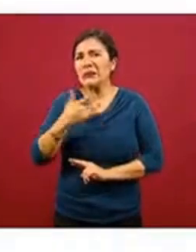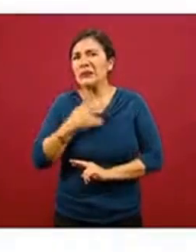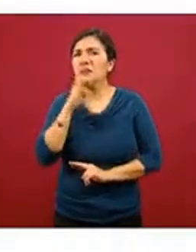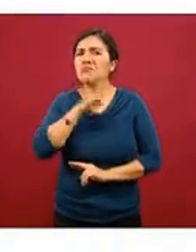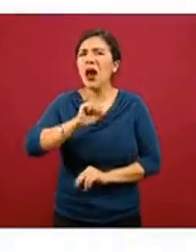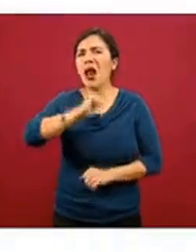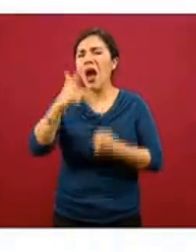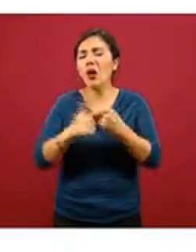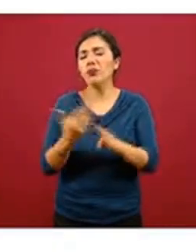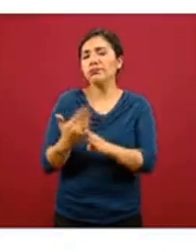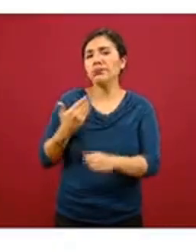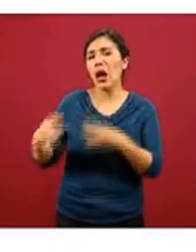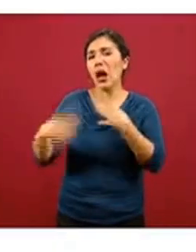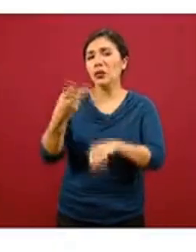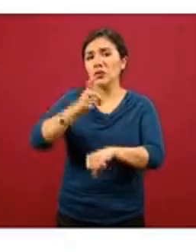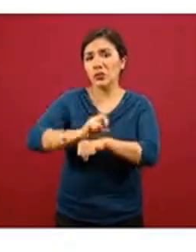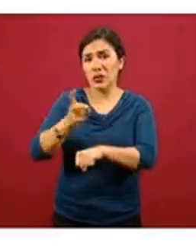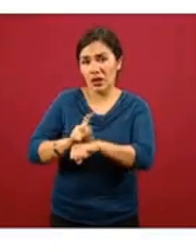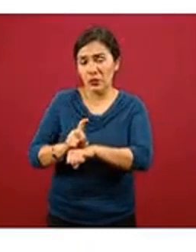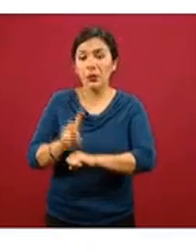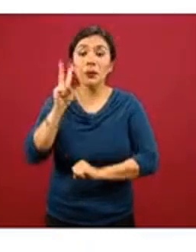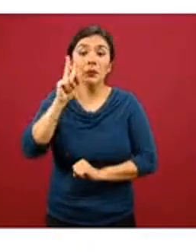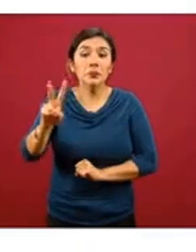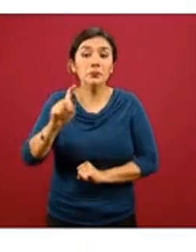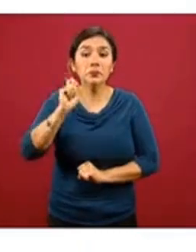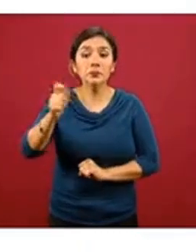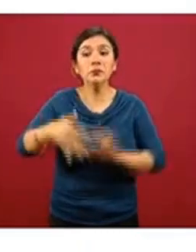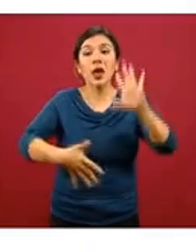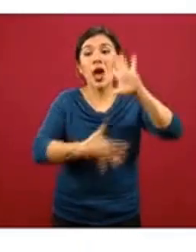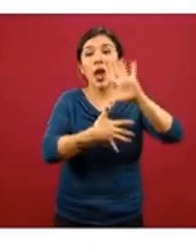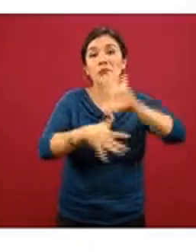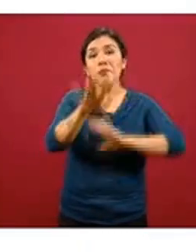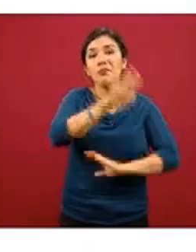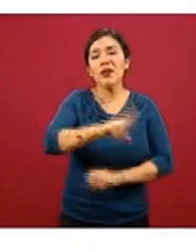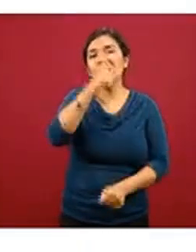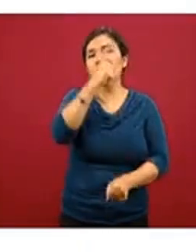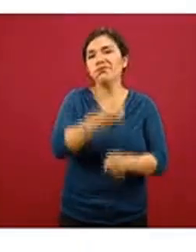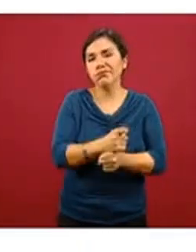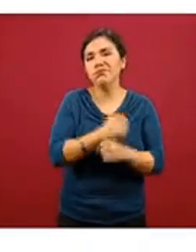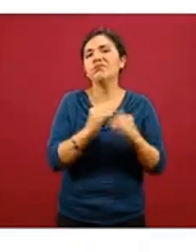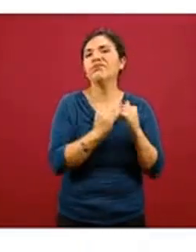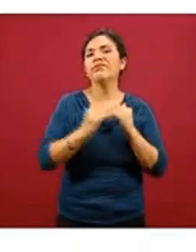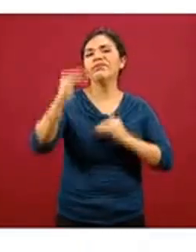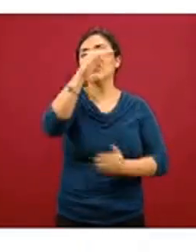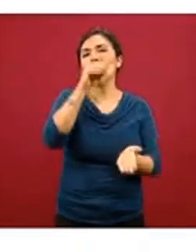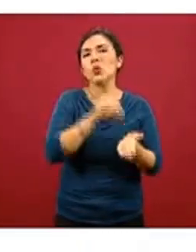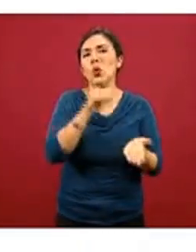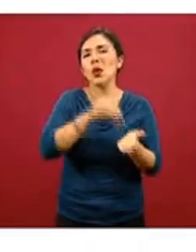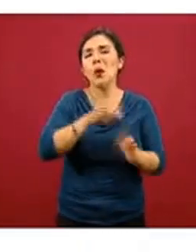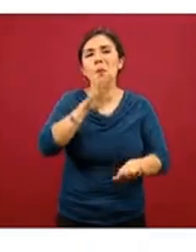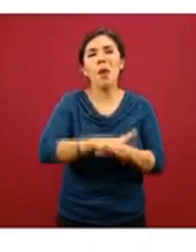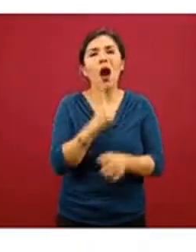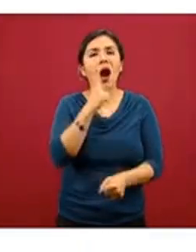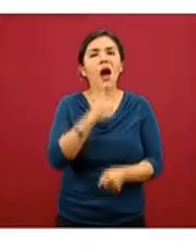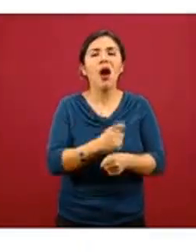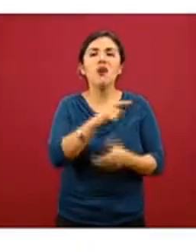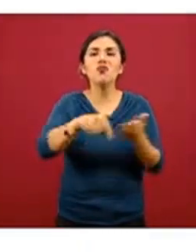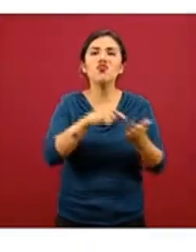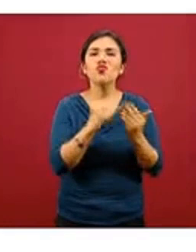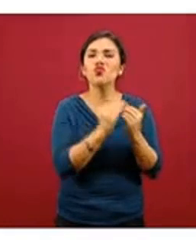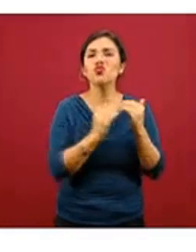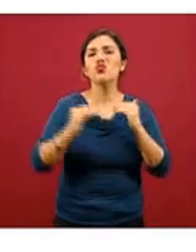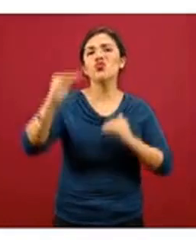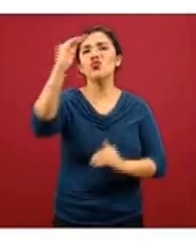los últimos 14 días, y vemos que en la región de las Américas mantiene todavía esa gran